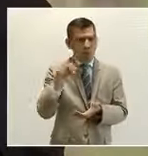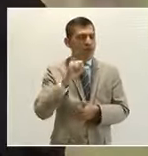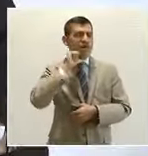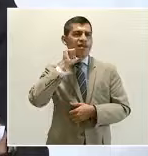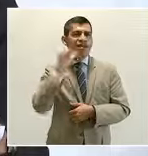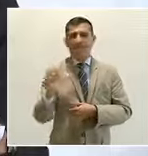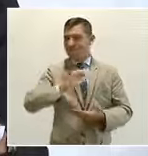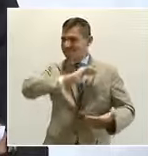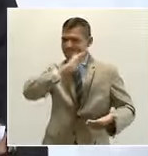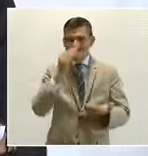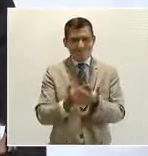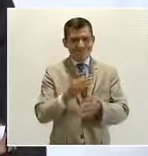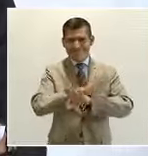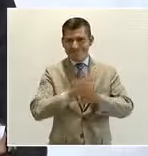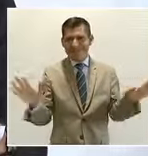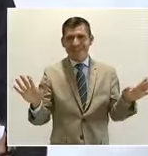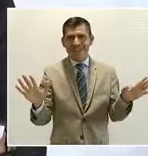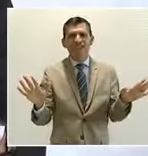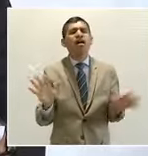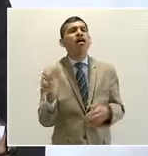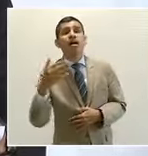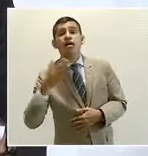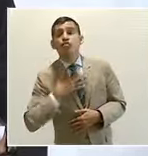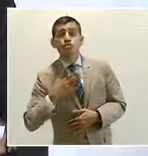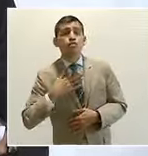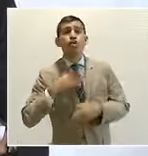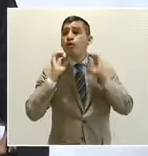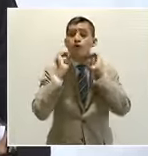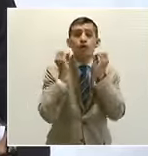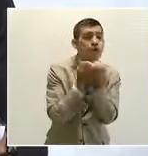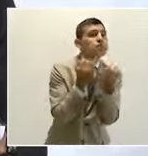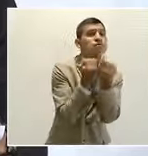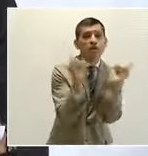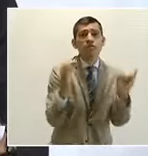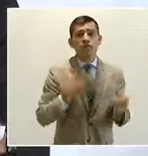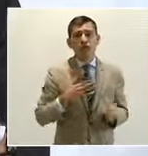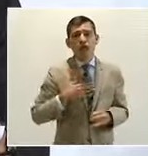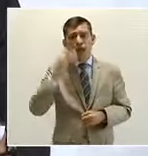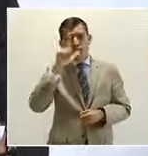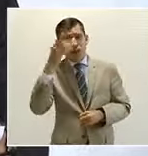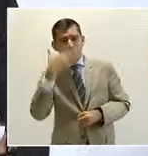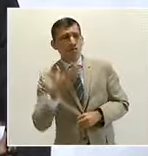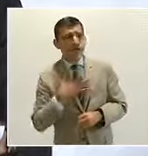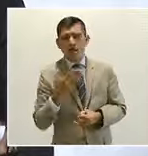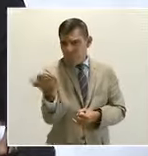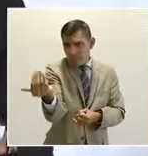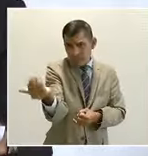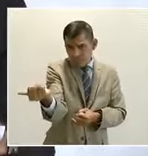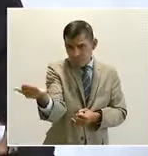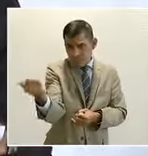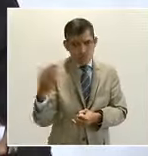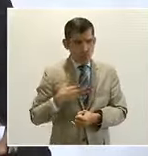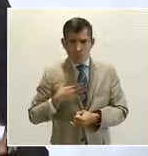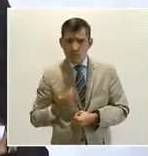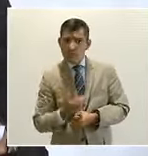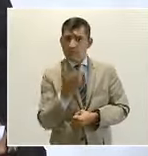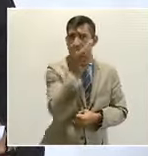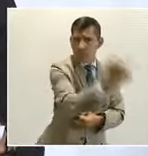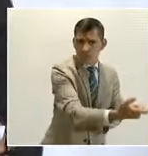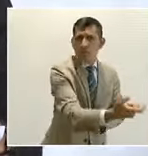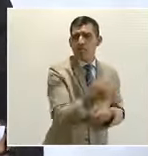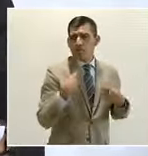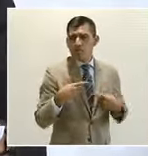que yo soy de la organización independiente Lázaro Cárdenas y dame a mí el dinero yo se lo voy a entregar